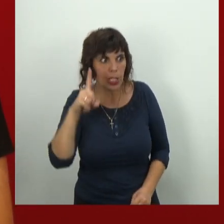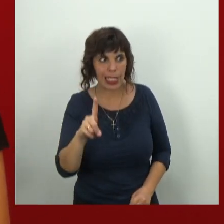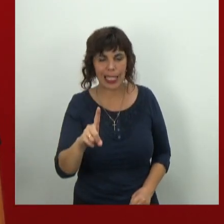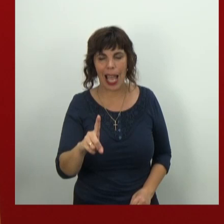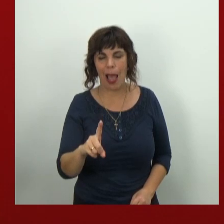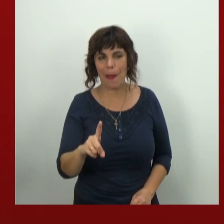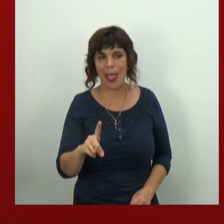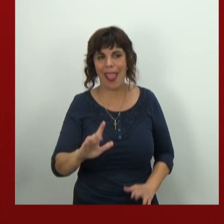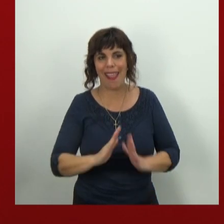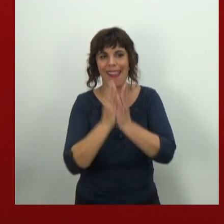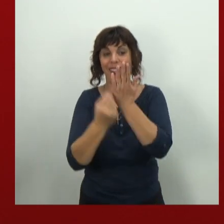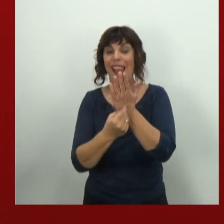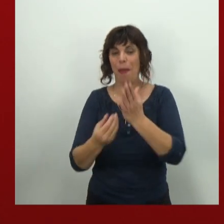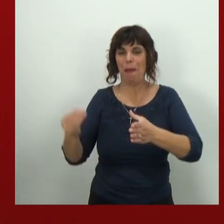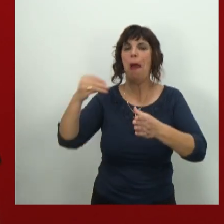Y yo me he hecho el trabajo.